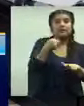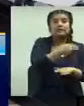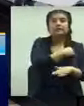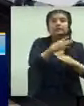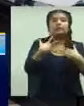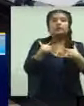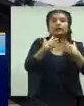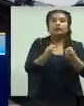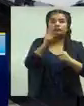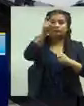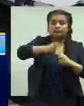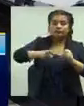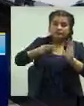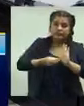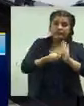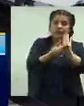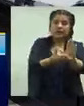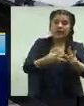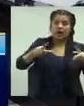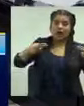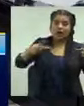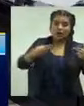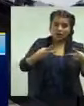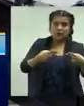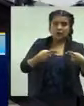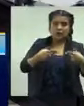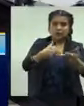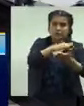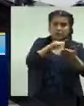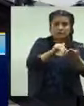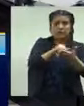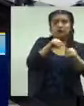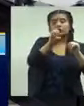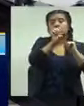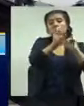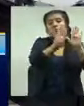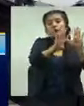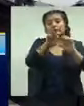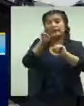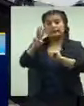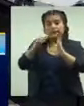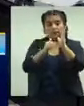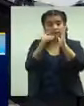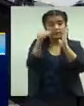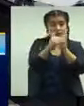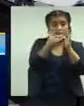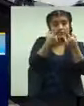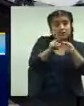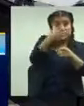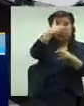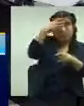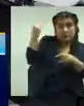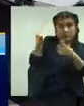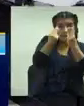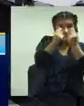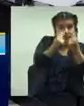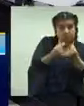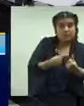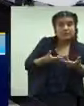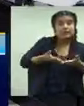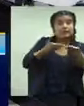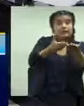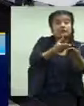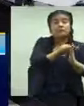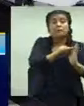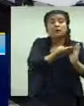Salud le tenía que dar a UNAER 93 millones, pero se nos olvidó dejar la asignación presupuestaria, simplemente le dimos la